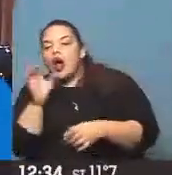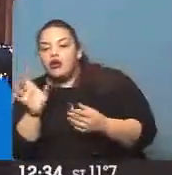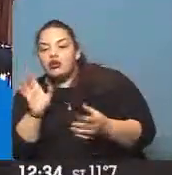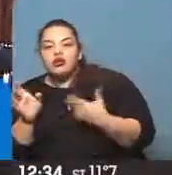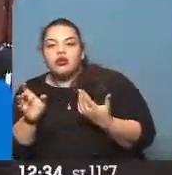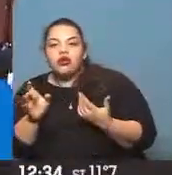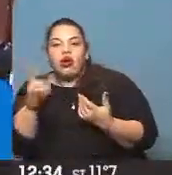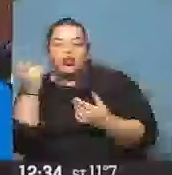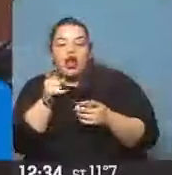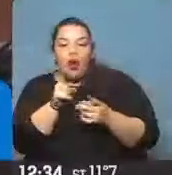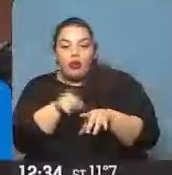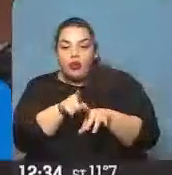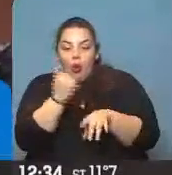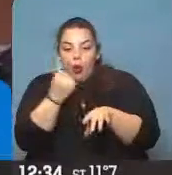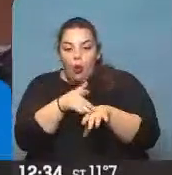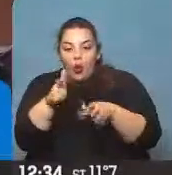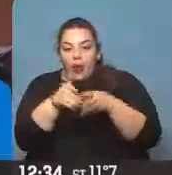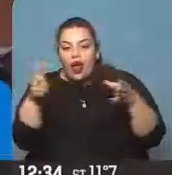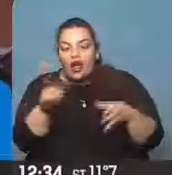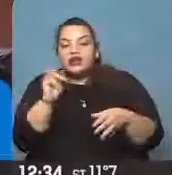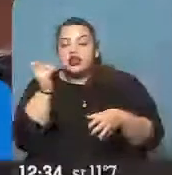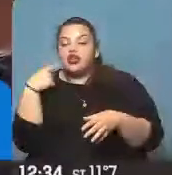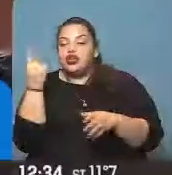tengo un pie más grande que el otro no sé si